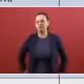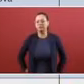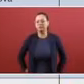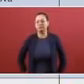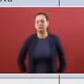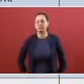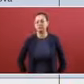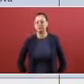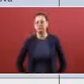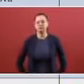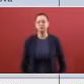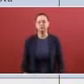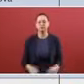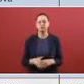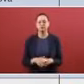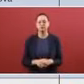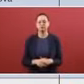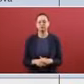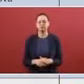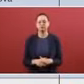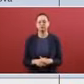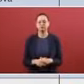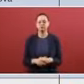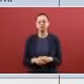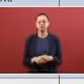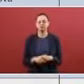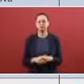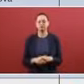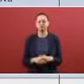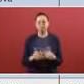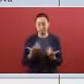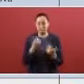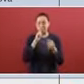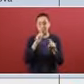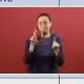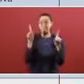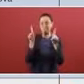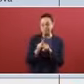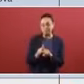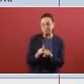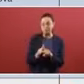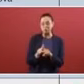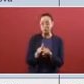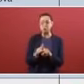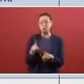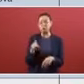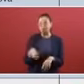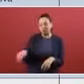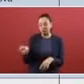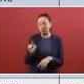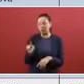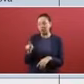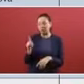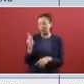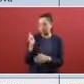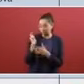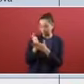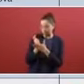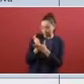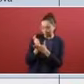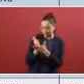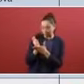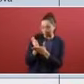también que sirva para que los que tienen ahora la posibilidad de tener un sueldo,